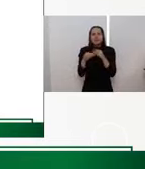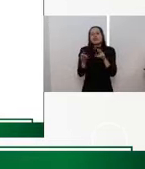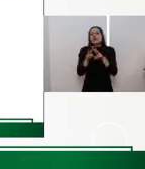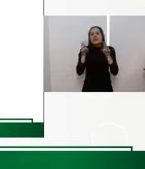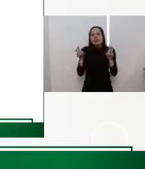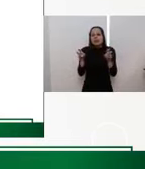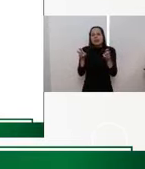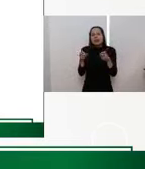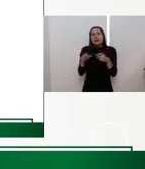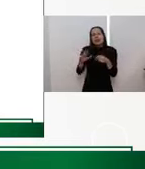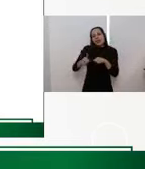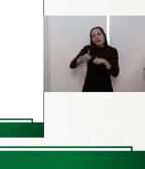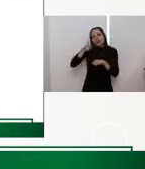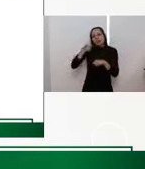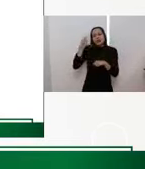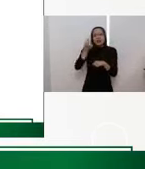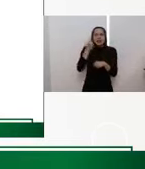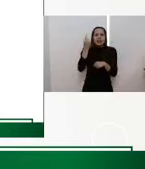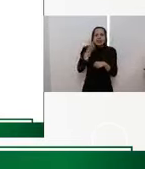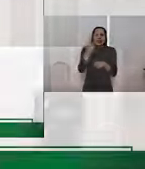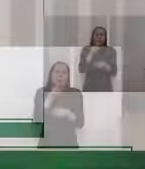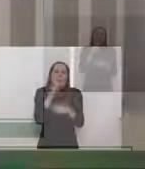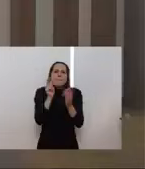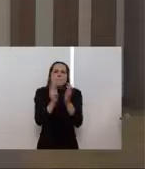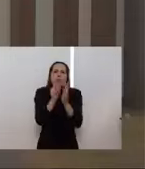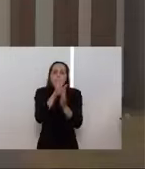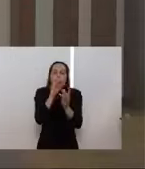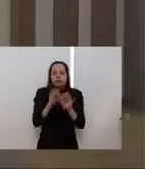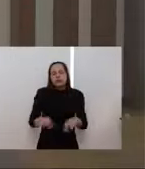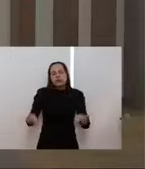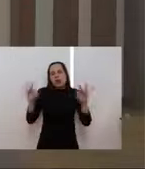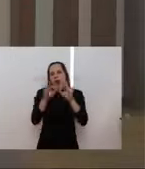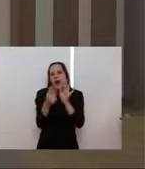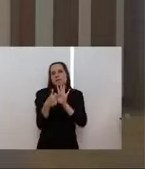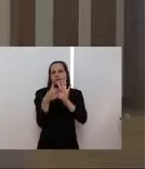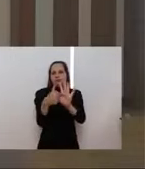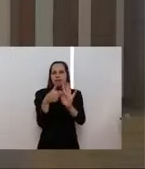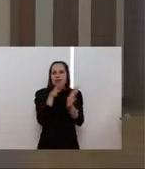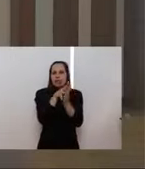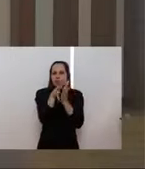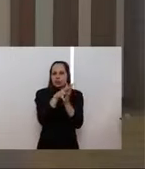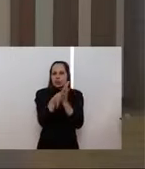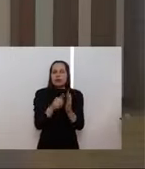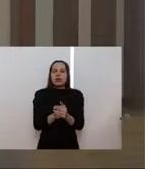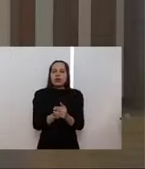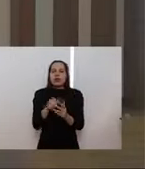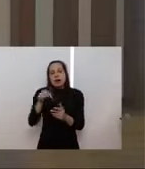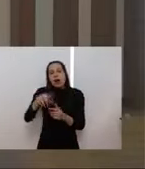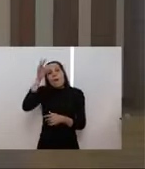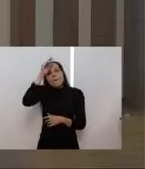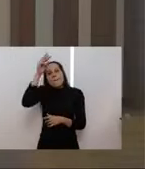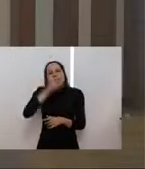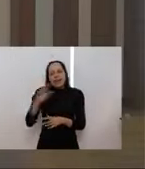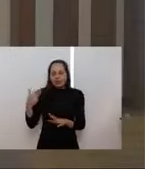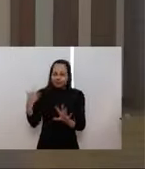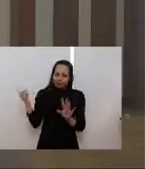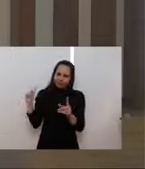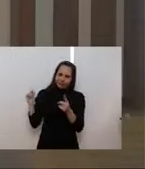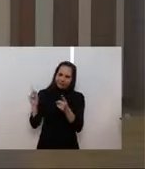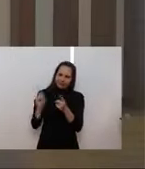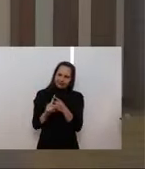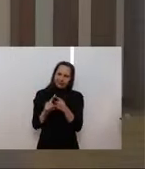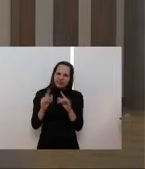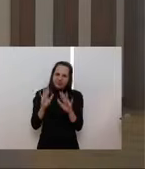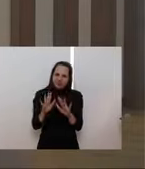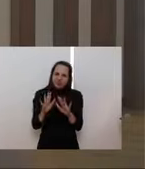general de sanidad militar en tarifas de este punto es supremamente importante que lo conozcan los usuarios el hospital militar en los últimos años en su